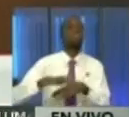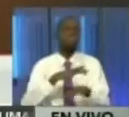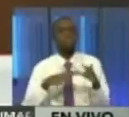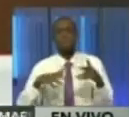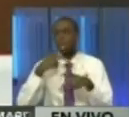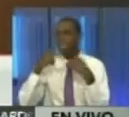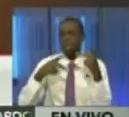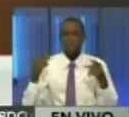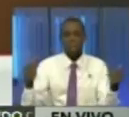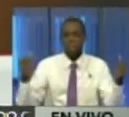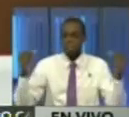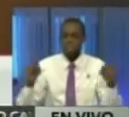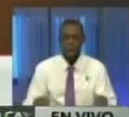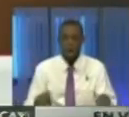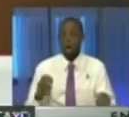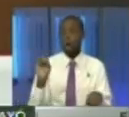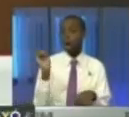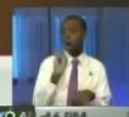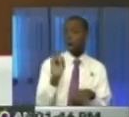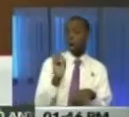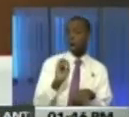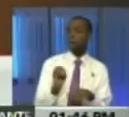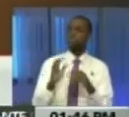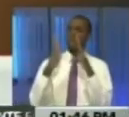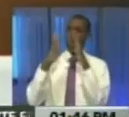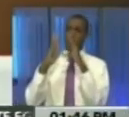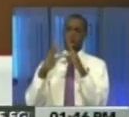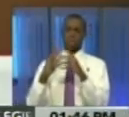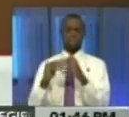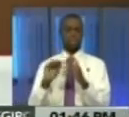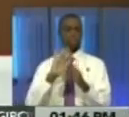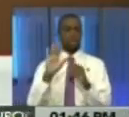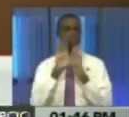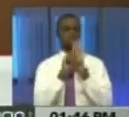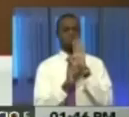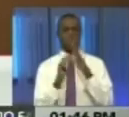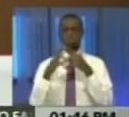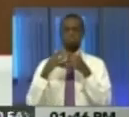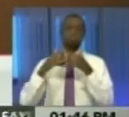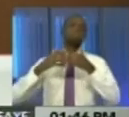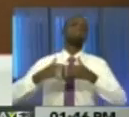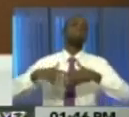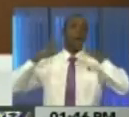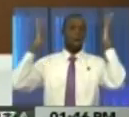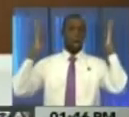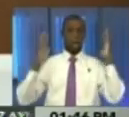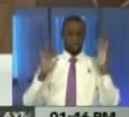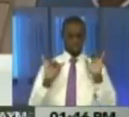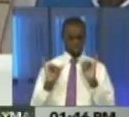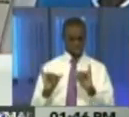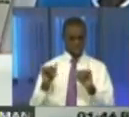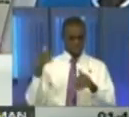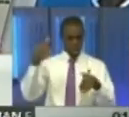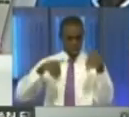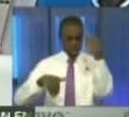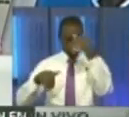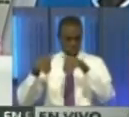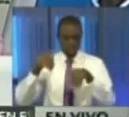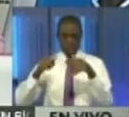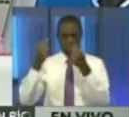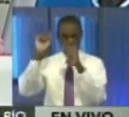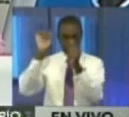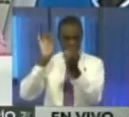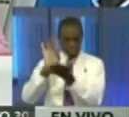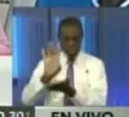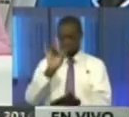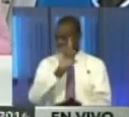menos aún para subvertir el propio orden constitucional. Es un medio de participación en lo